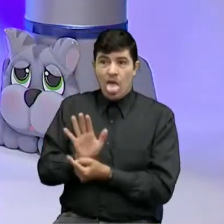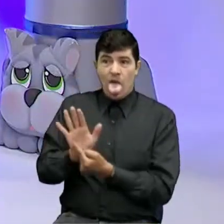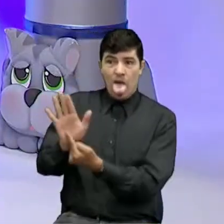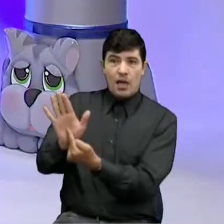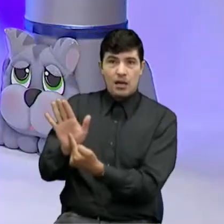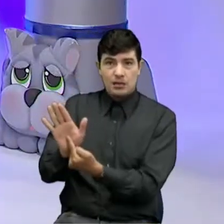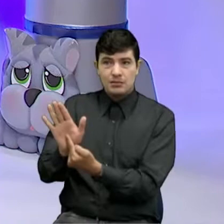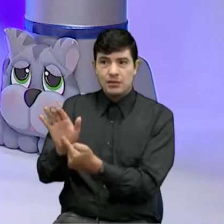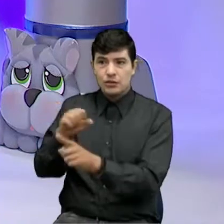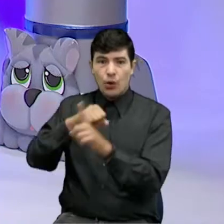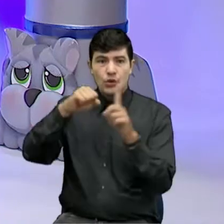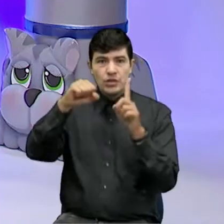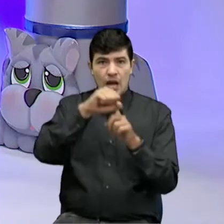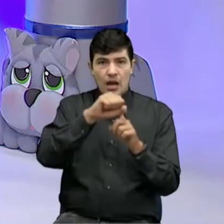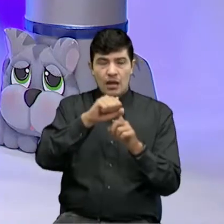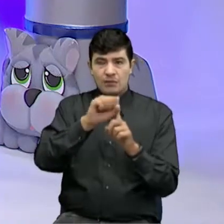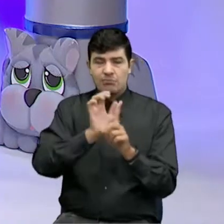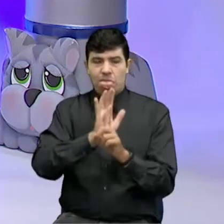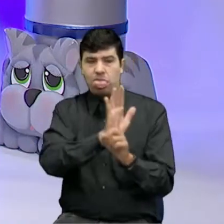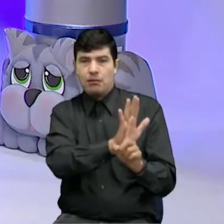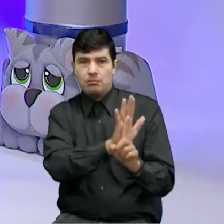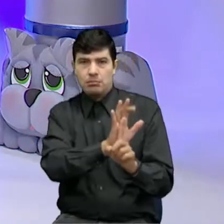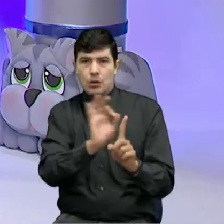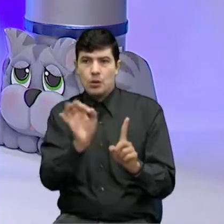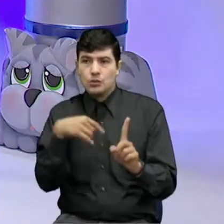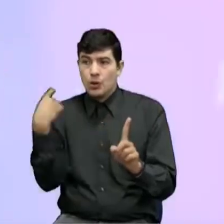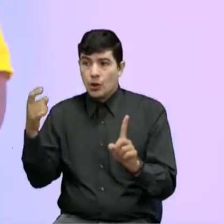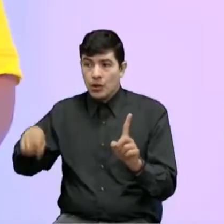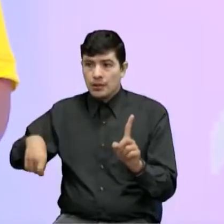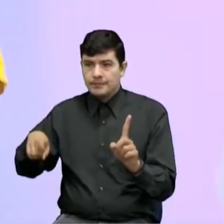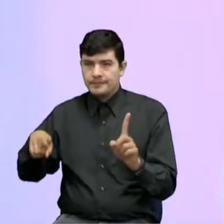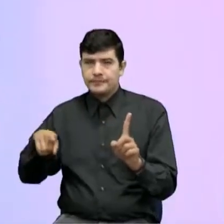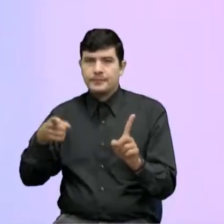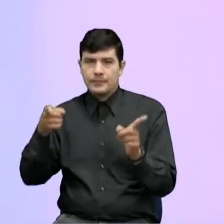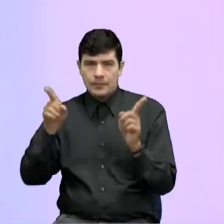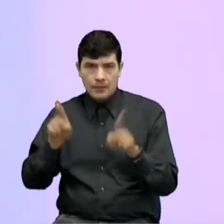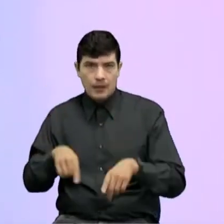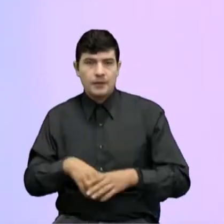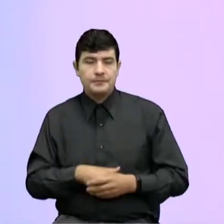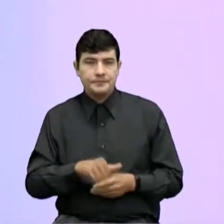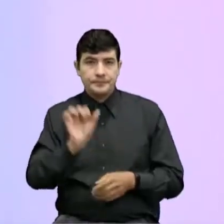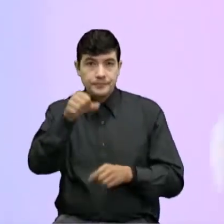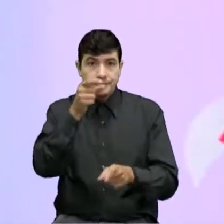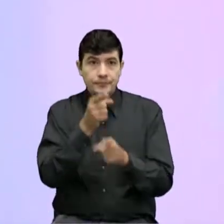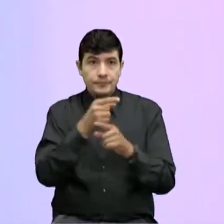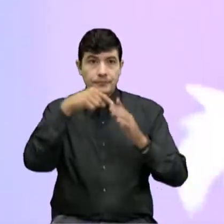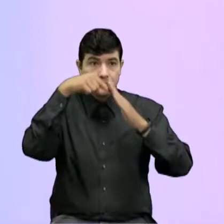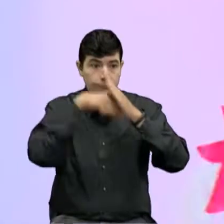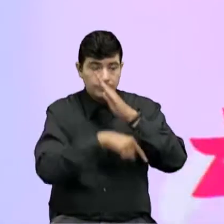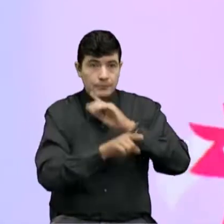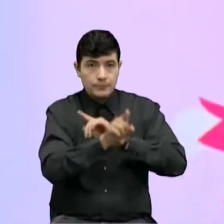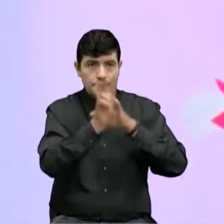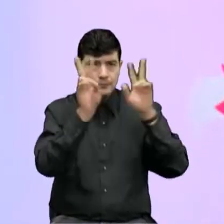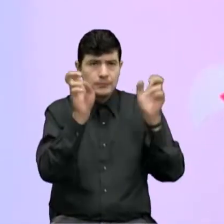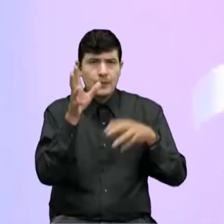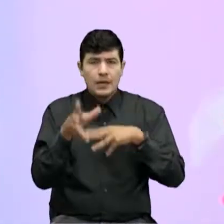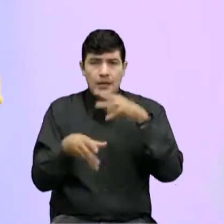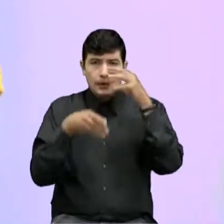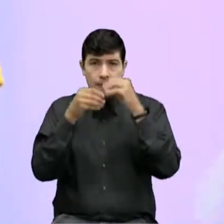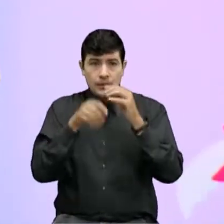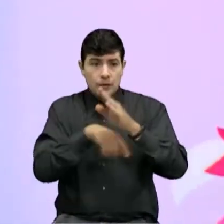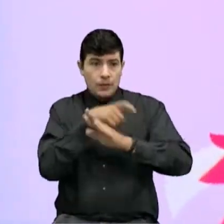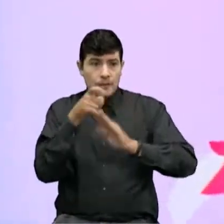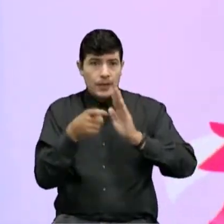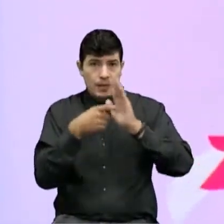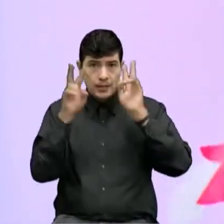a nivel social, no solamente escolar. Sí, correcto. Vamos a profundizar en este segmento y también vamos a complementar los temas que